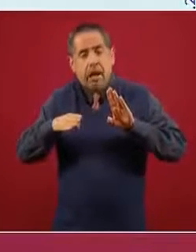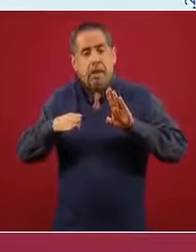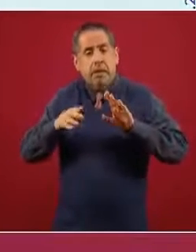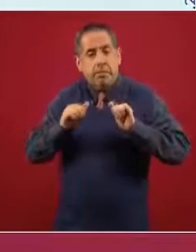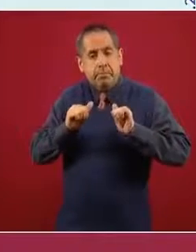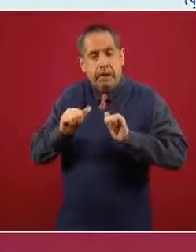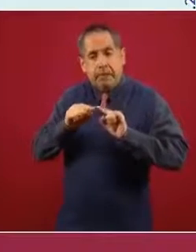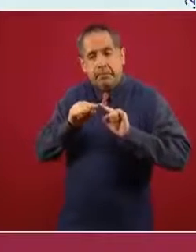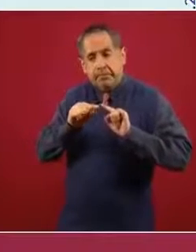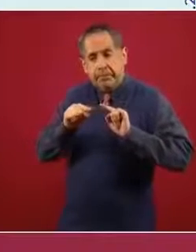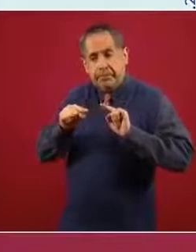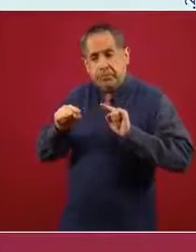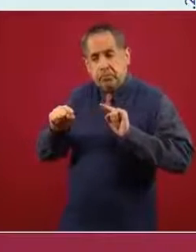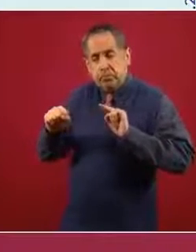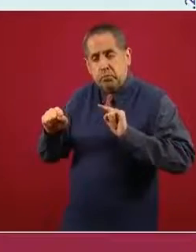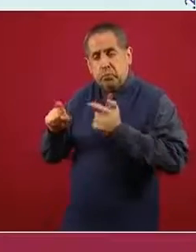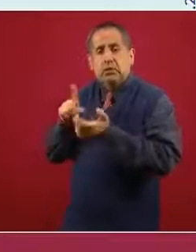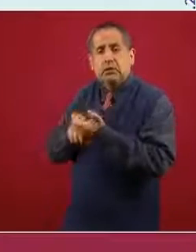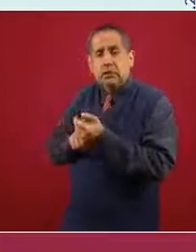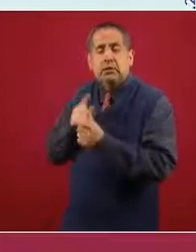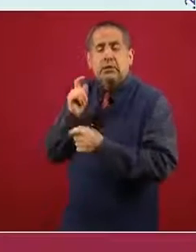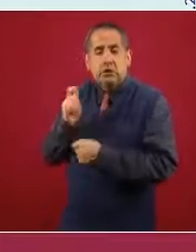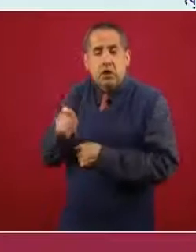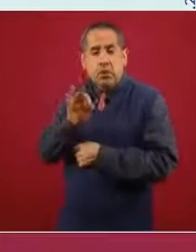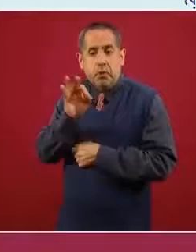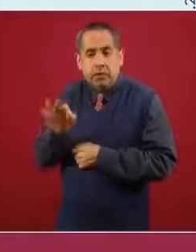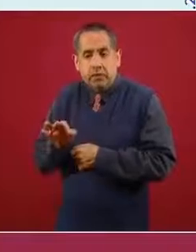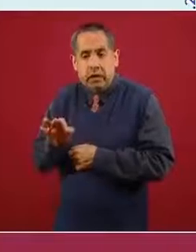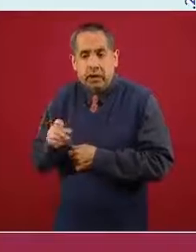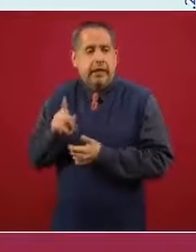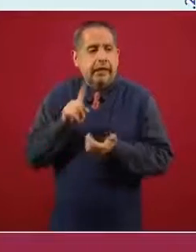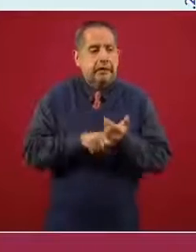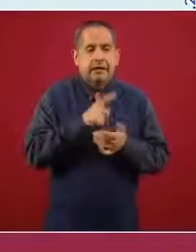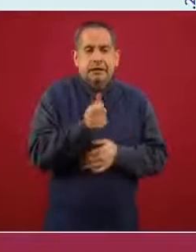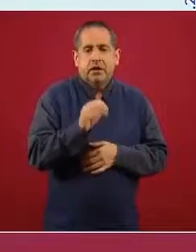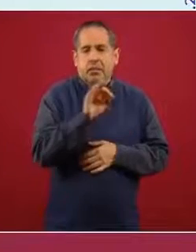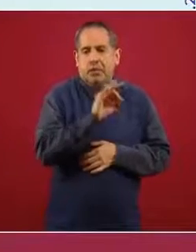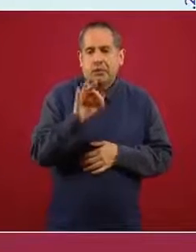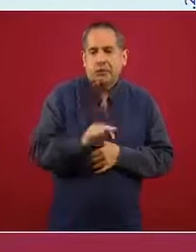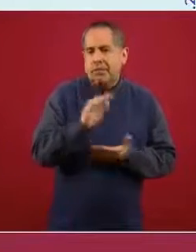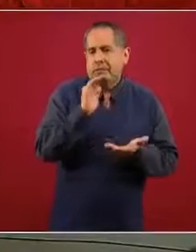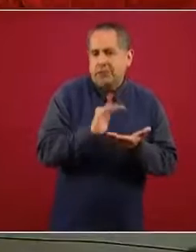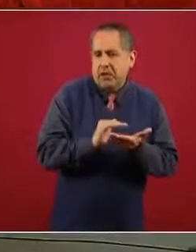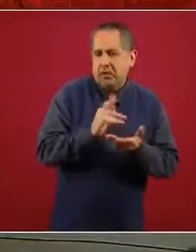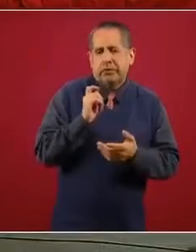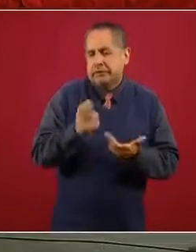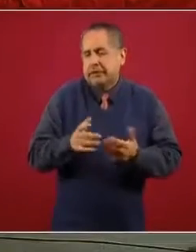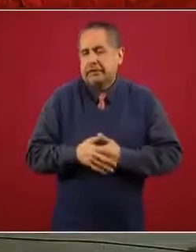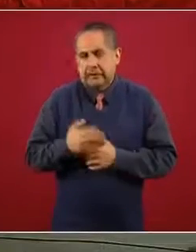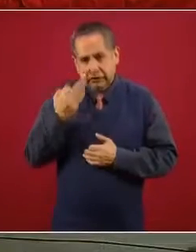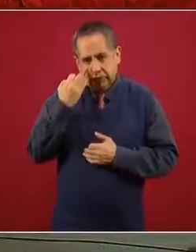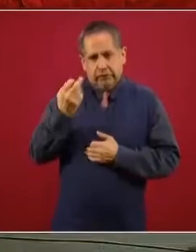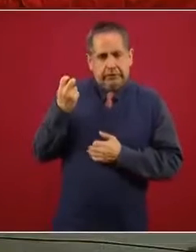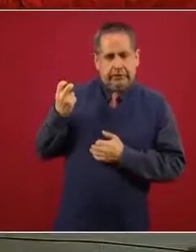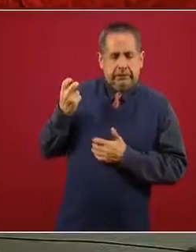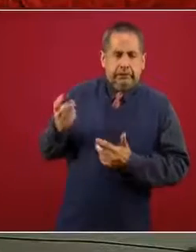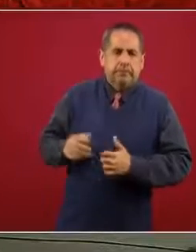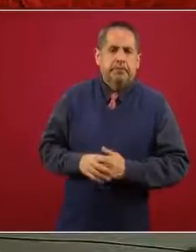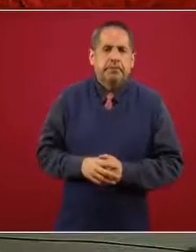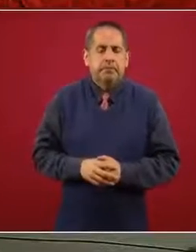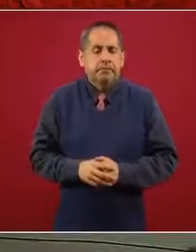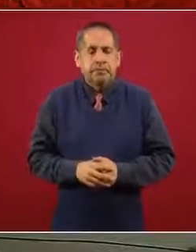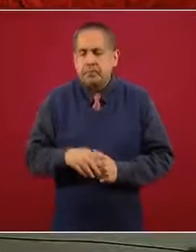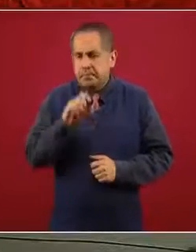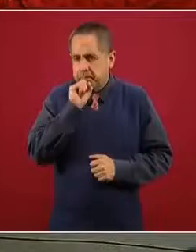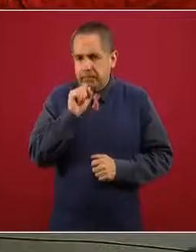estable o empieza a descender, entonces el porcentaje de cambio va a ser menor. Entonces es lo que estamos viendo en esta gráfica. Lo